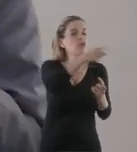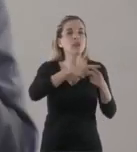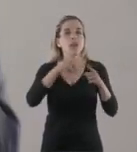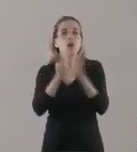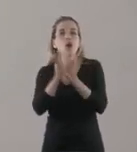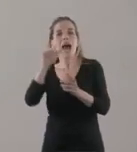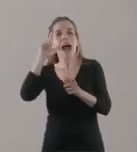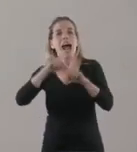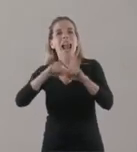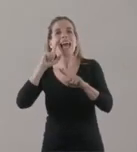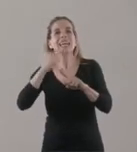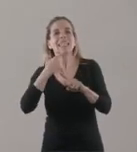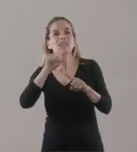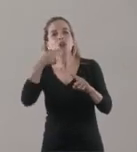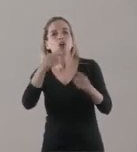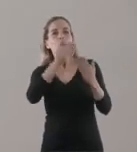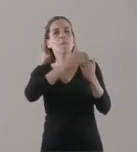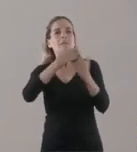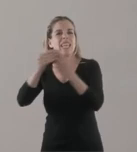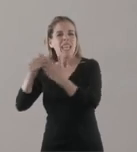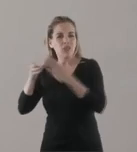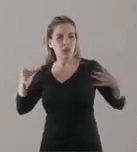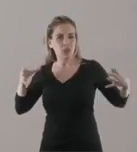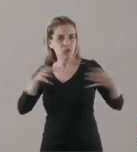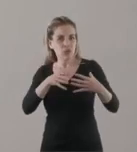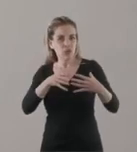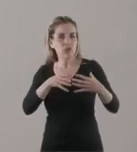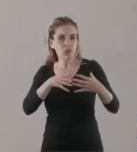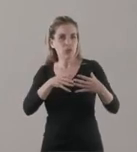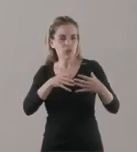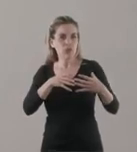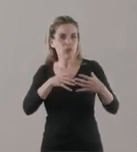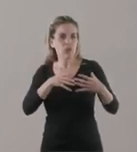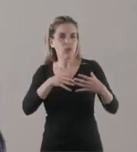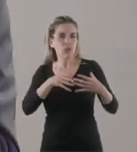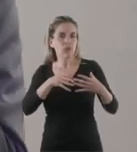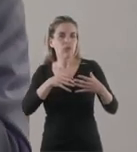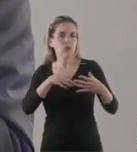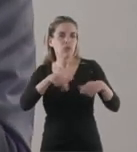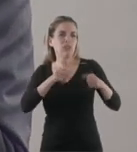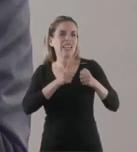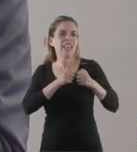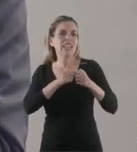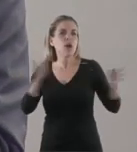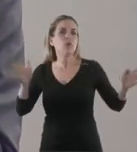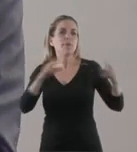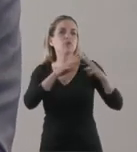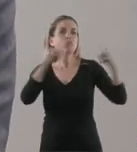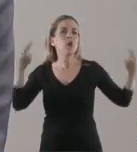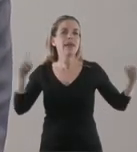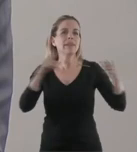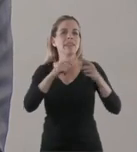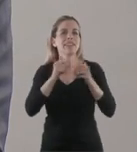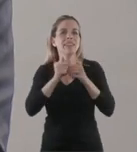con varios ministros estuvimos inaugurando puentes un